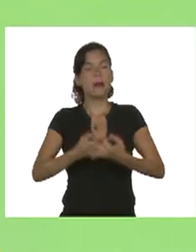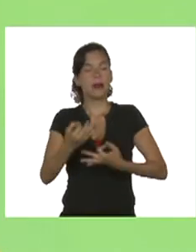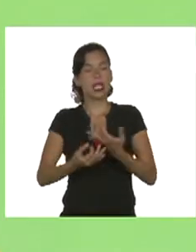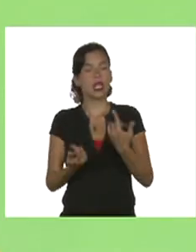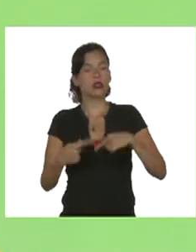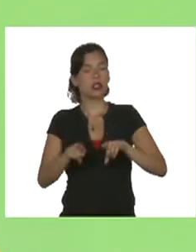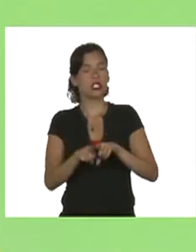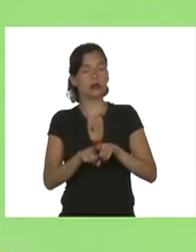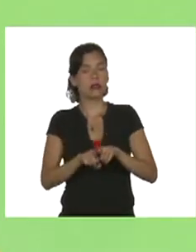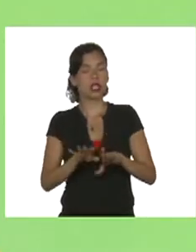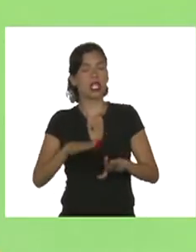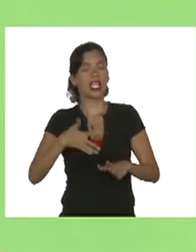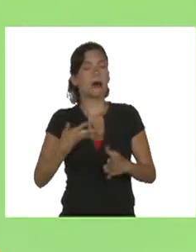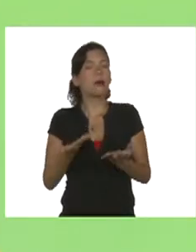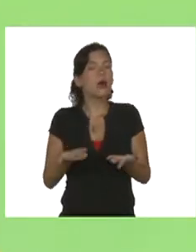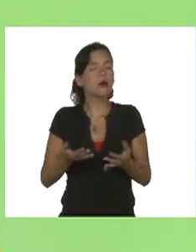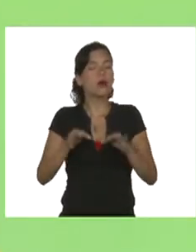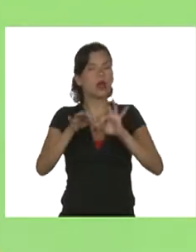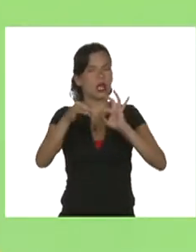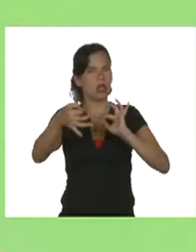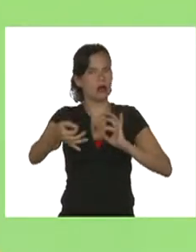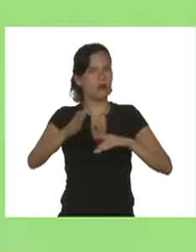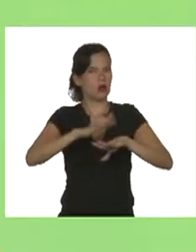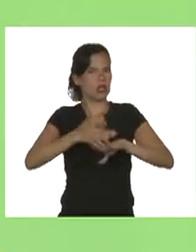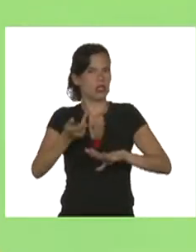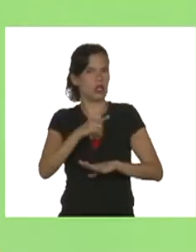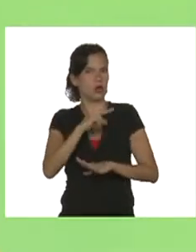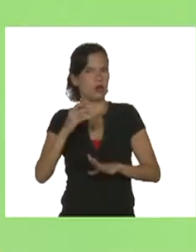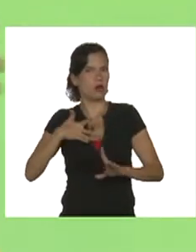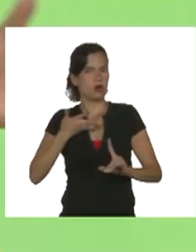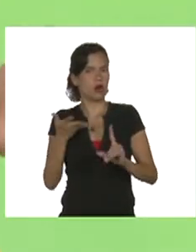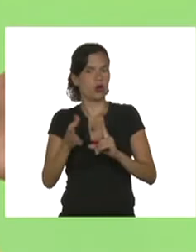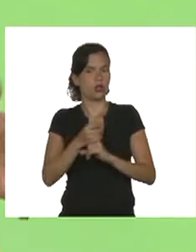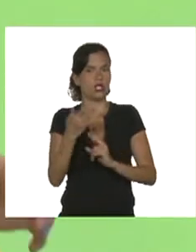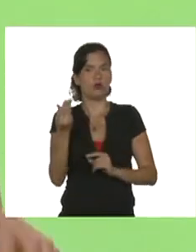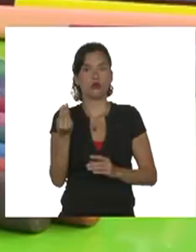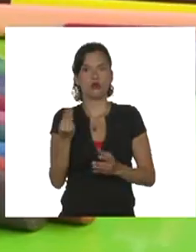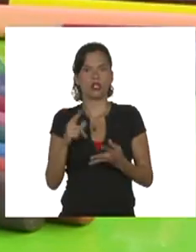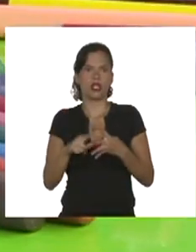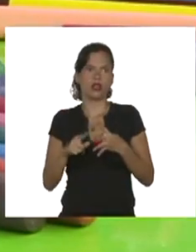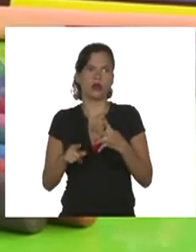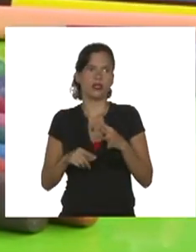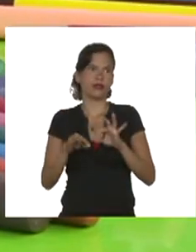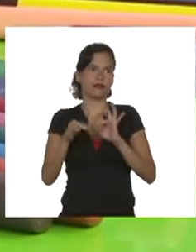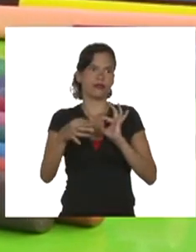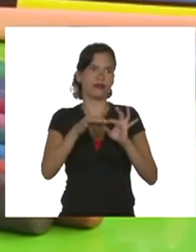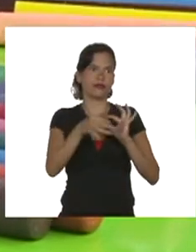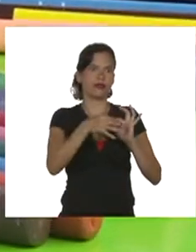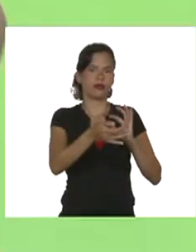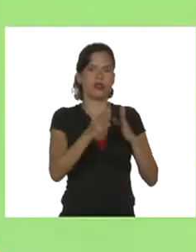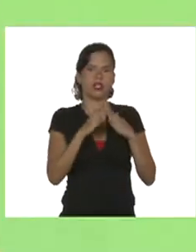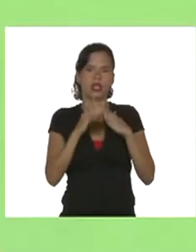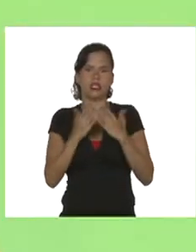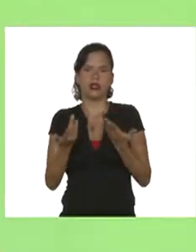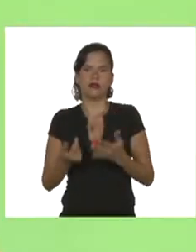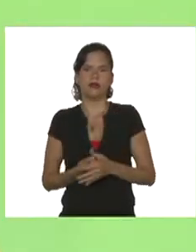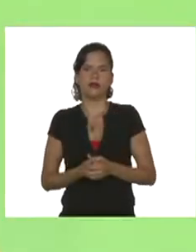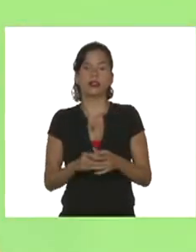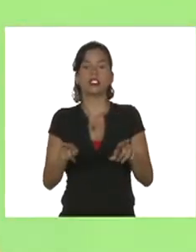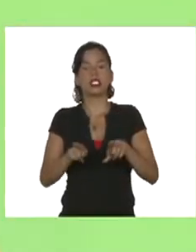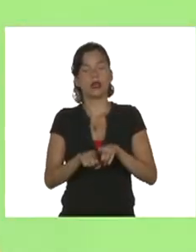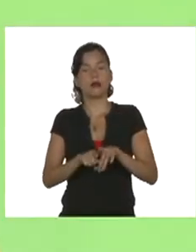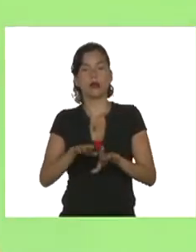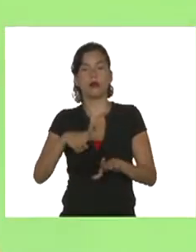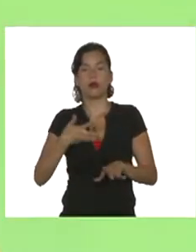Explicándole también qué podemos rasgar, porque si no podemos encontrar muchas cosas rasgadas en casa. También podemos